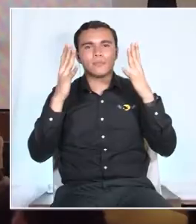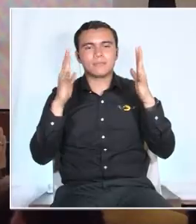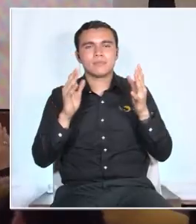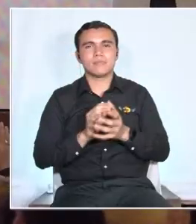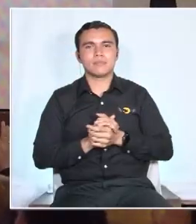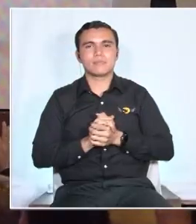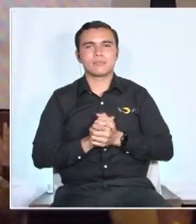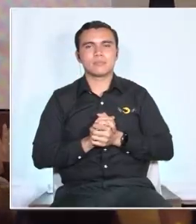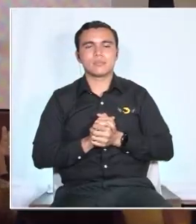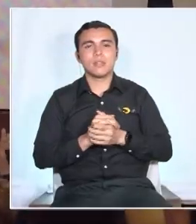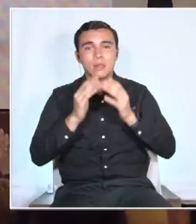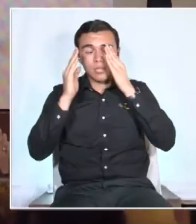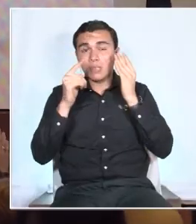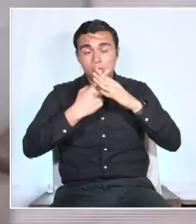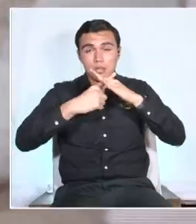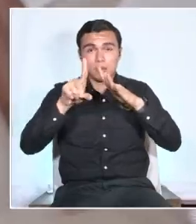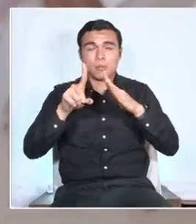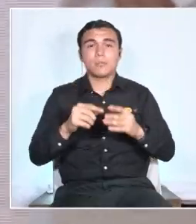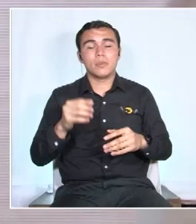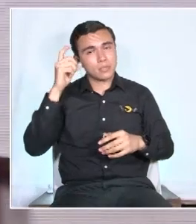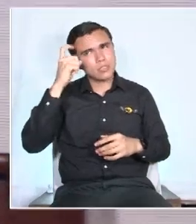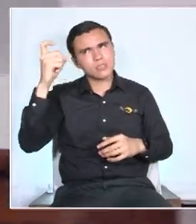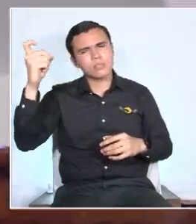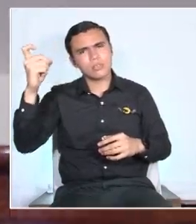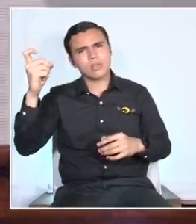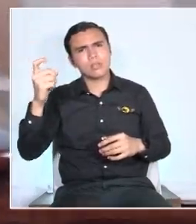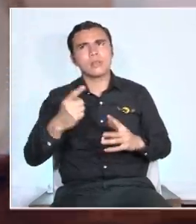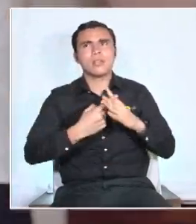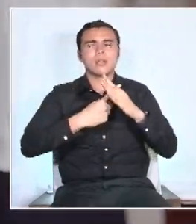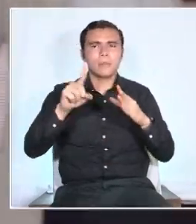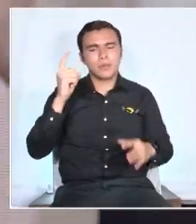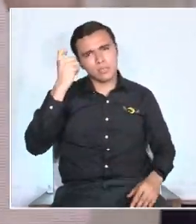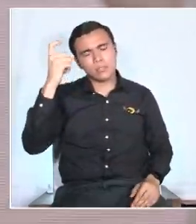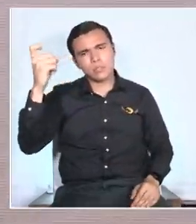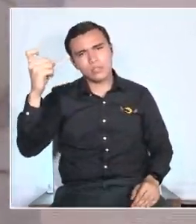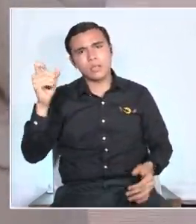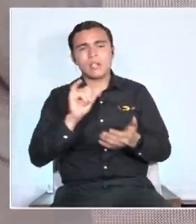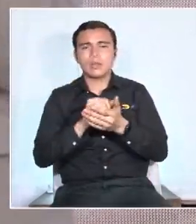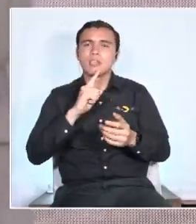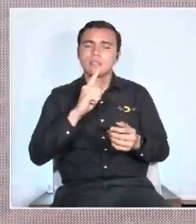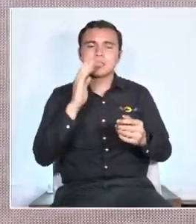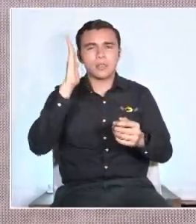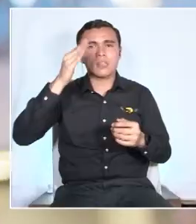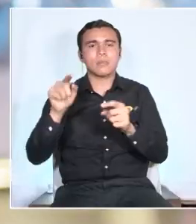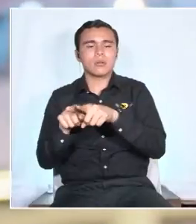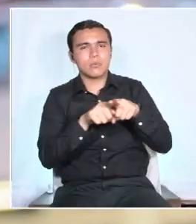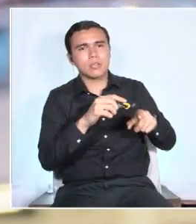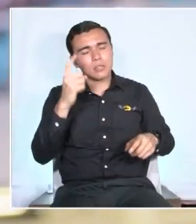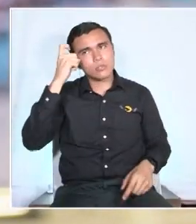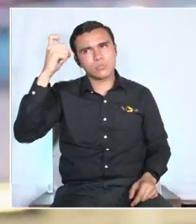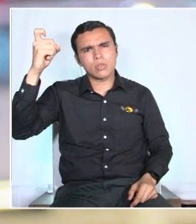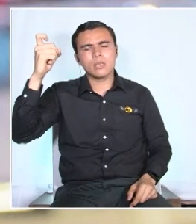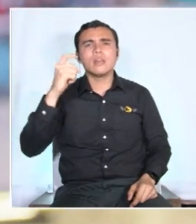ojos. Empieza a soñar. Empieza a soñar. Porque la Biblia dice que seremos como los que sueñan.